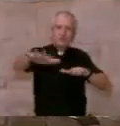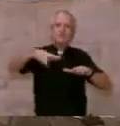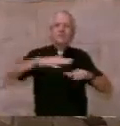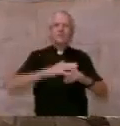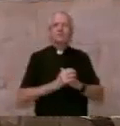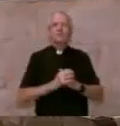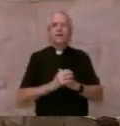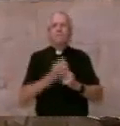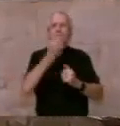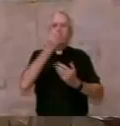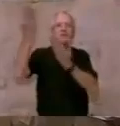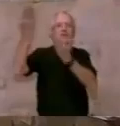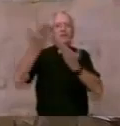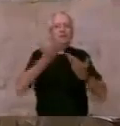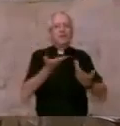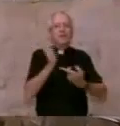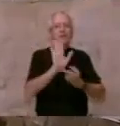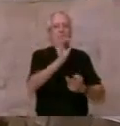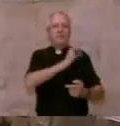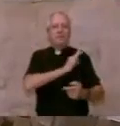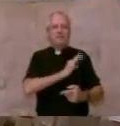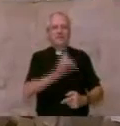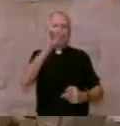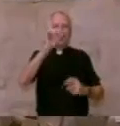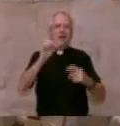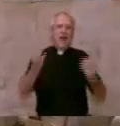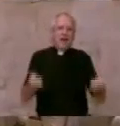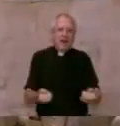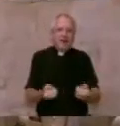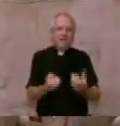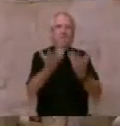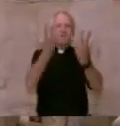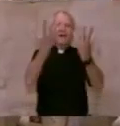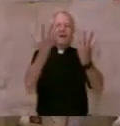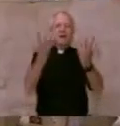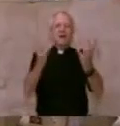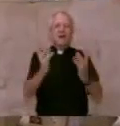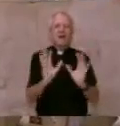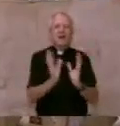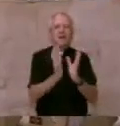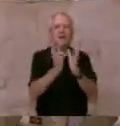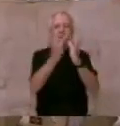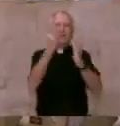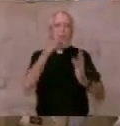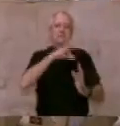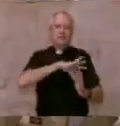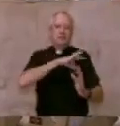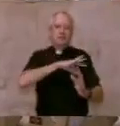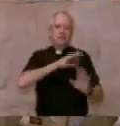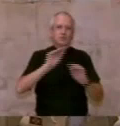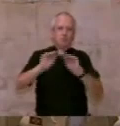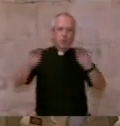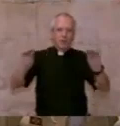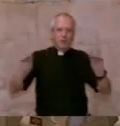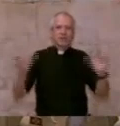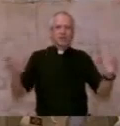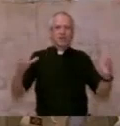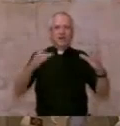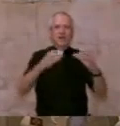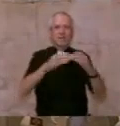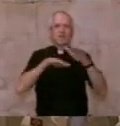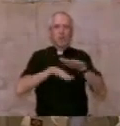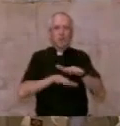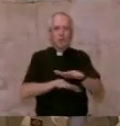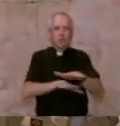mar. Bendito el que viene en nombre del Señor a reavivar la llama del Espíritu que nos convoca a